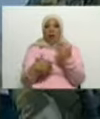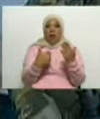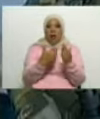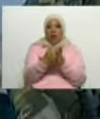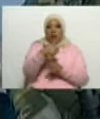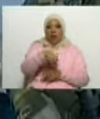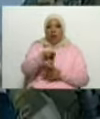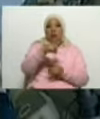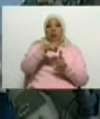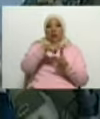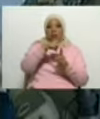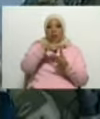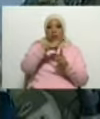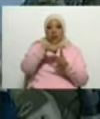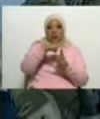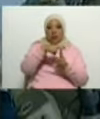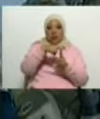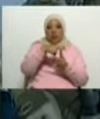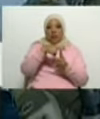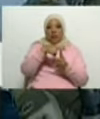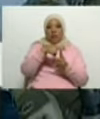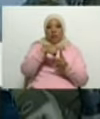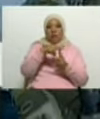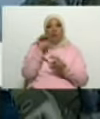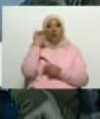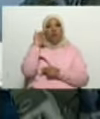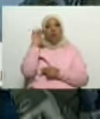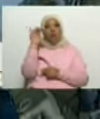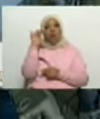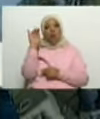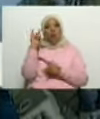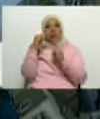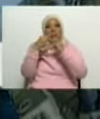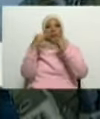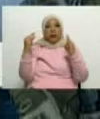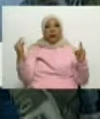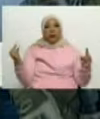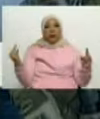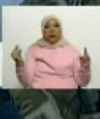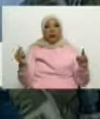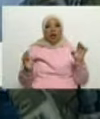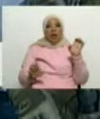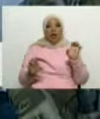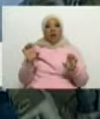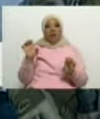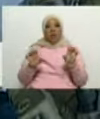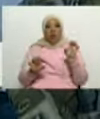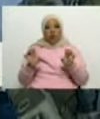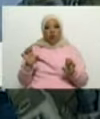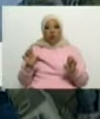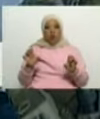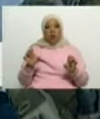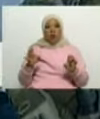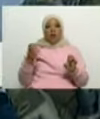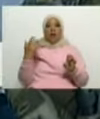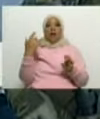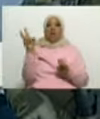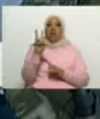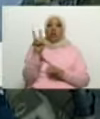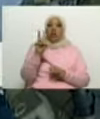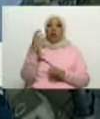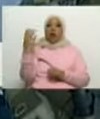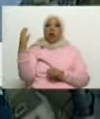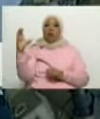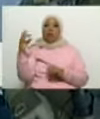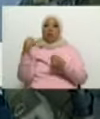Hoy iniciamos esta inspección y más adelante ahora viene una inspección técnica para evaluar el puente, la estructura, las obras hidráulicas